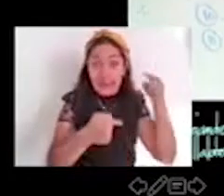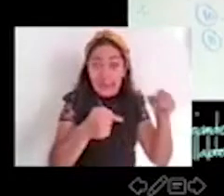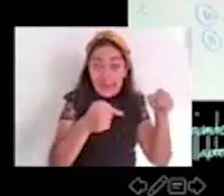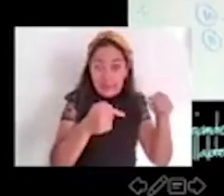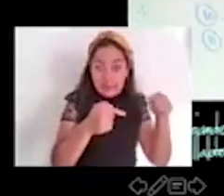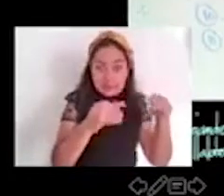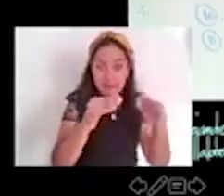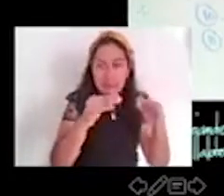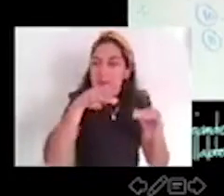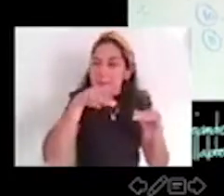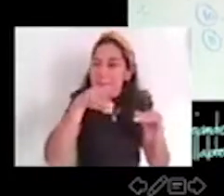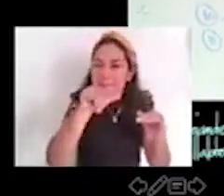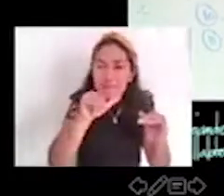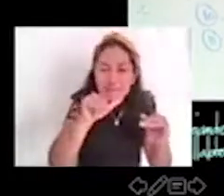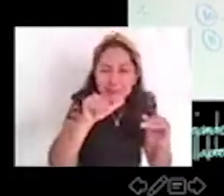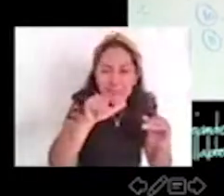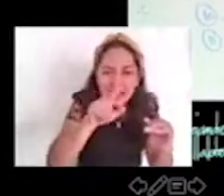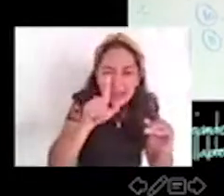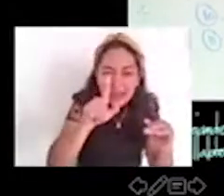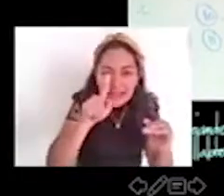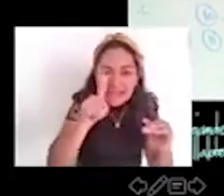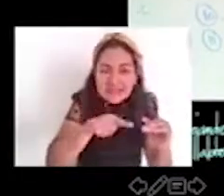asterisco.